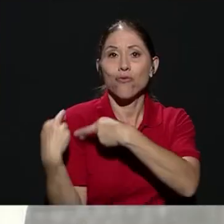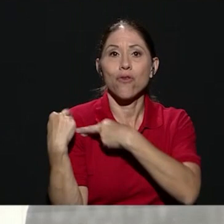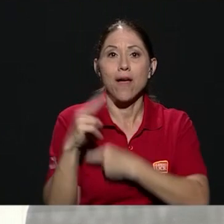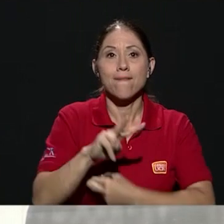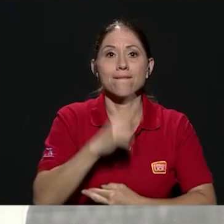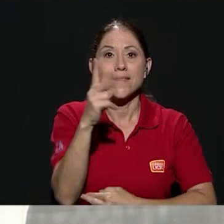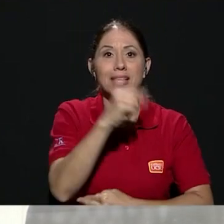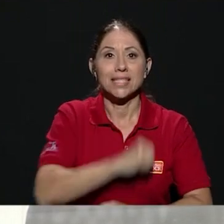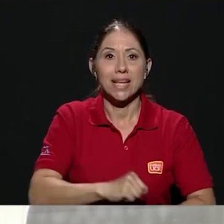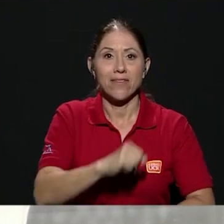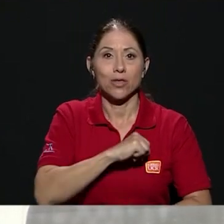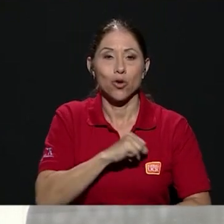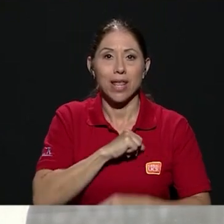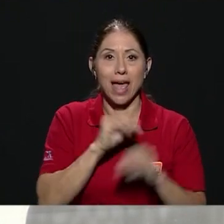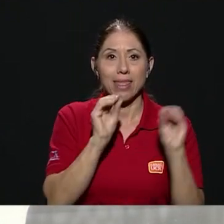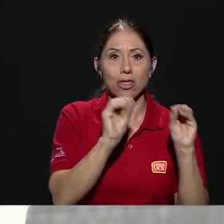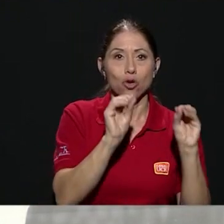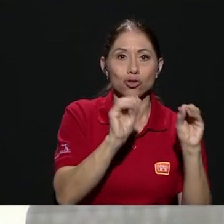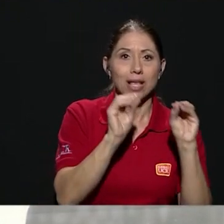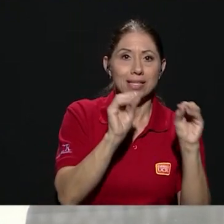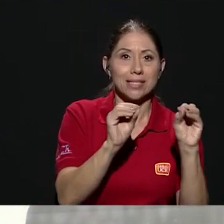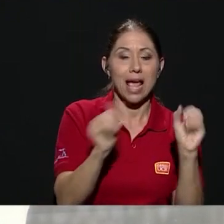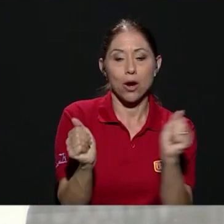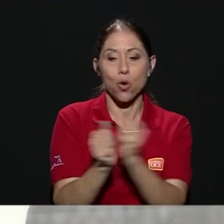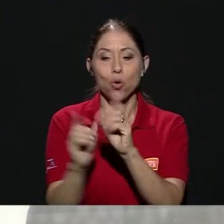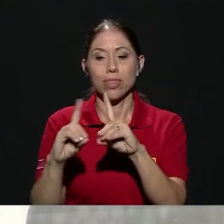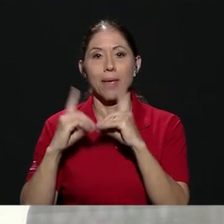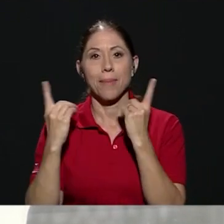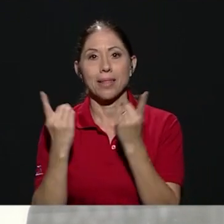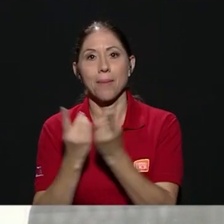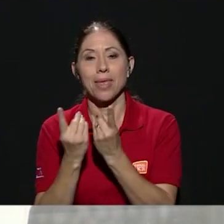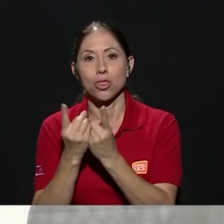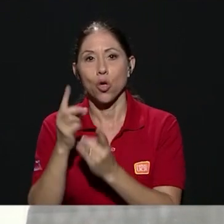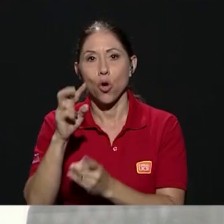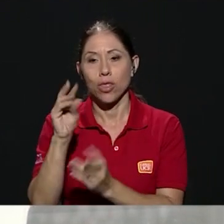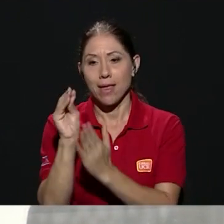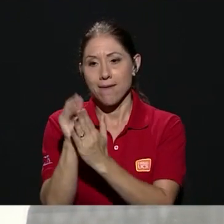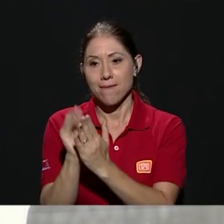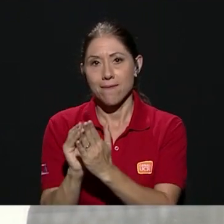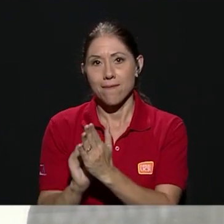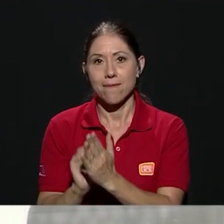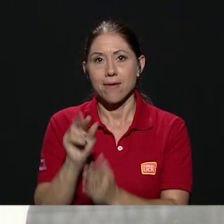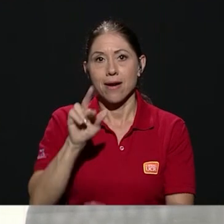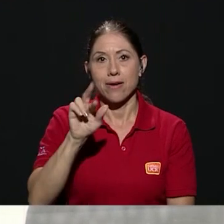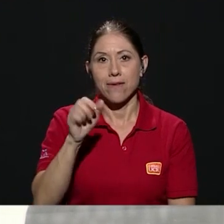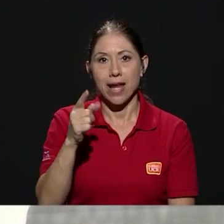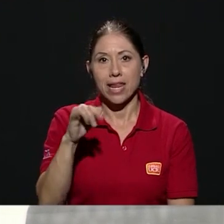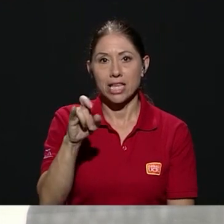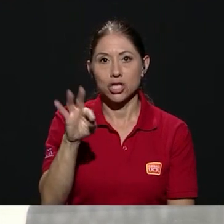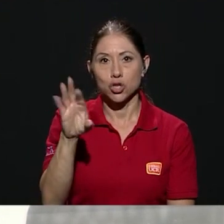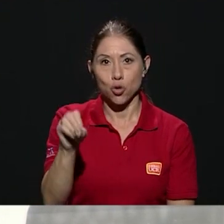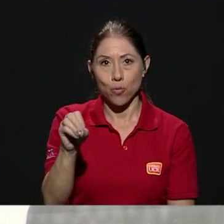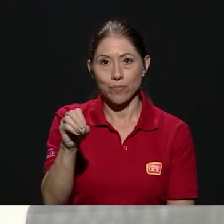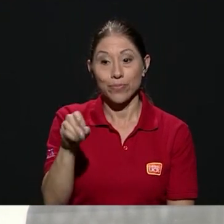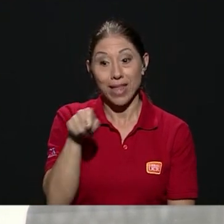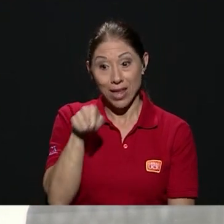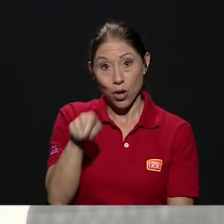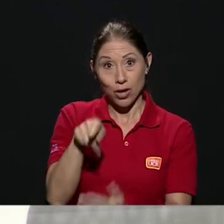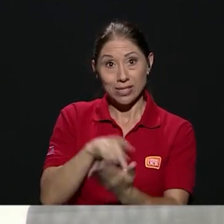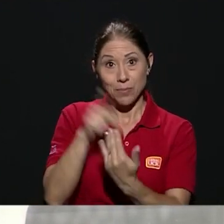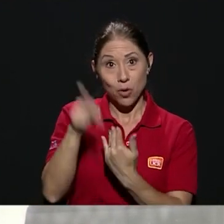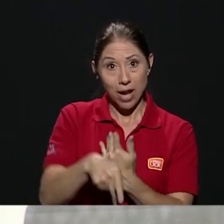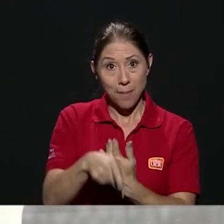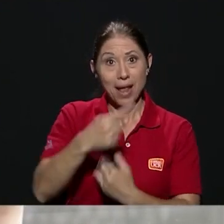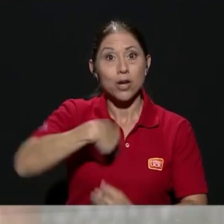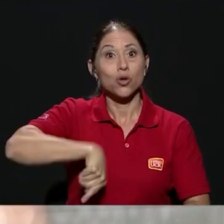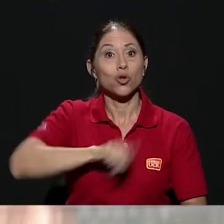de Docencia con el Departamento de Registro y que vamos a llegar a través de ese programa a los territorios, que lo